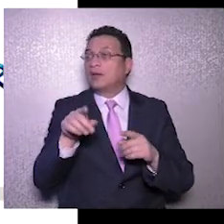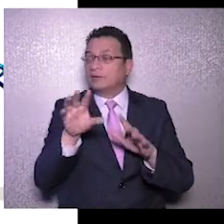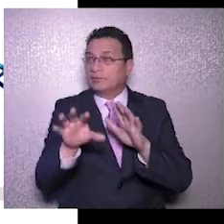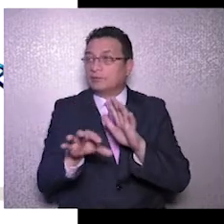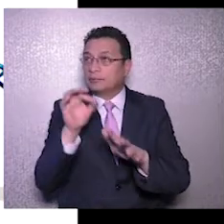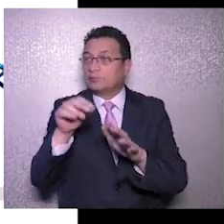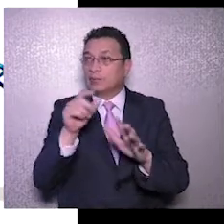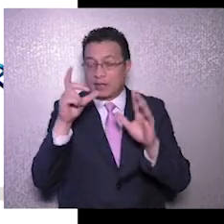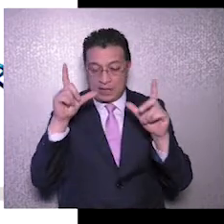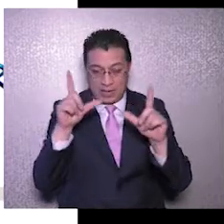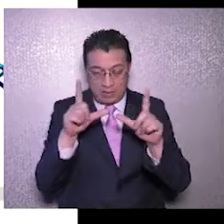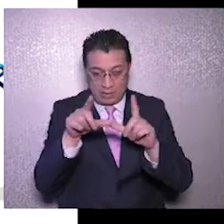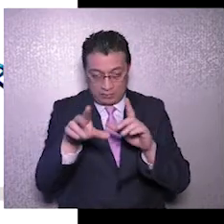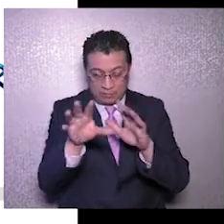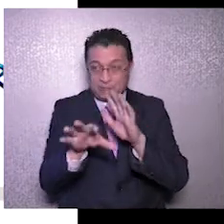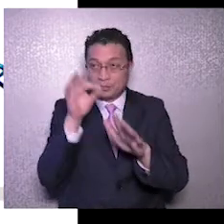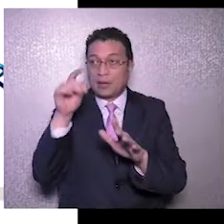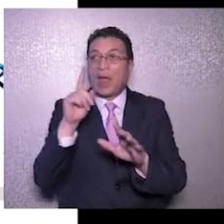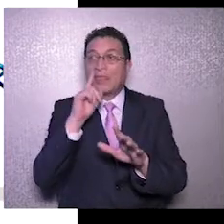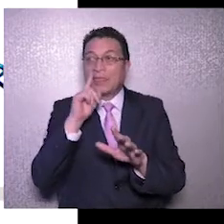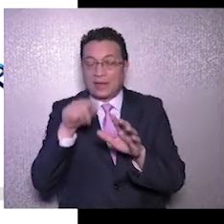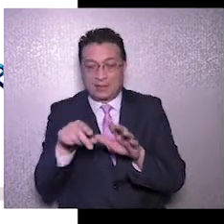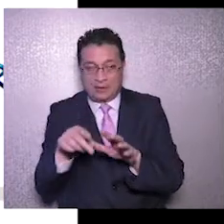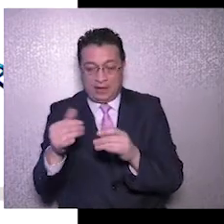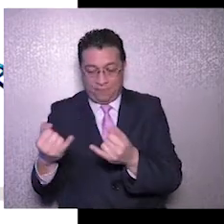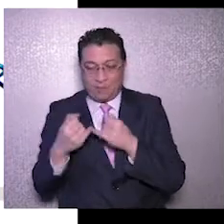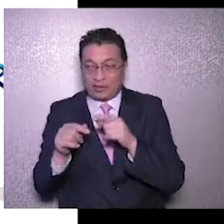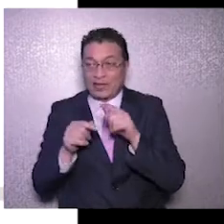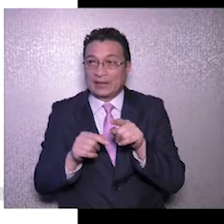la imagen, eso es lo que obtiene el TAC.